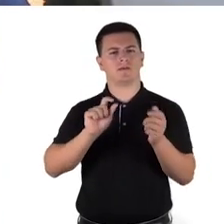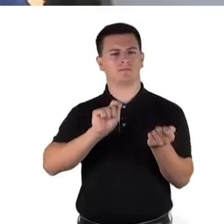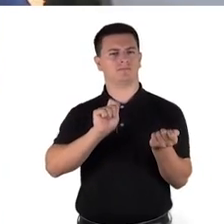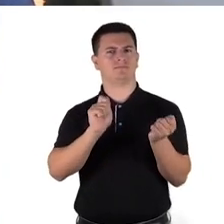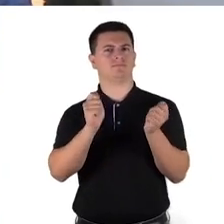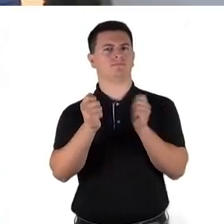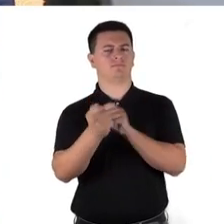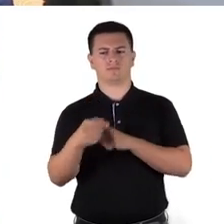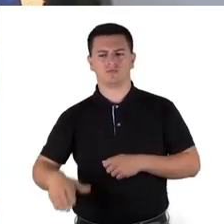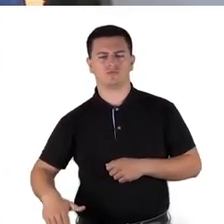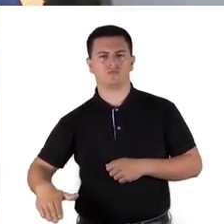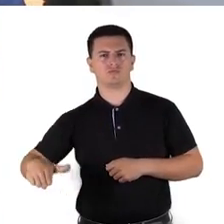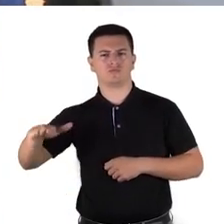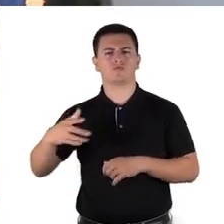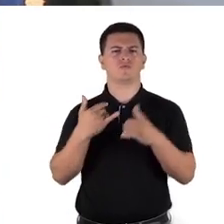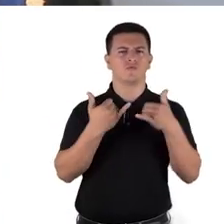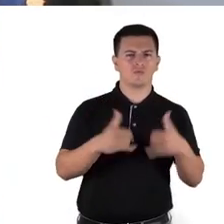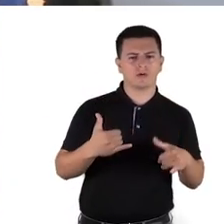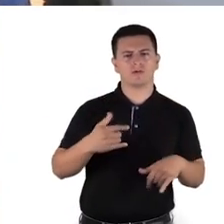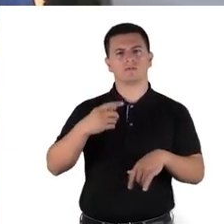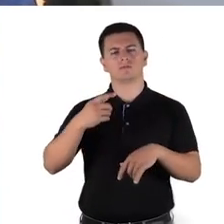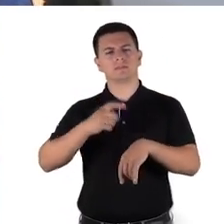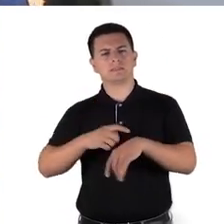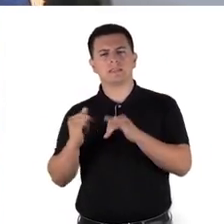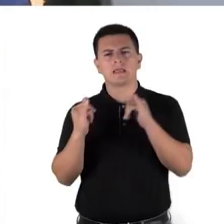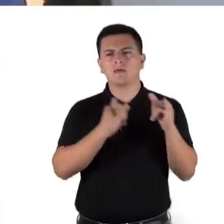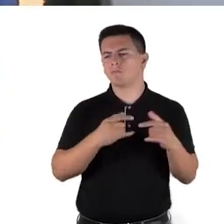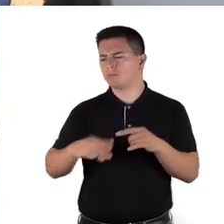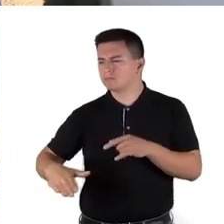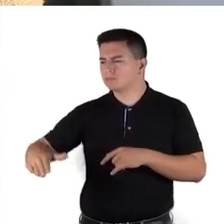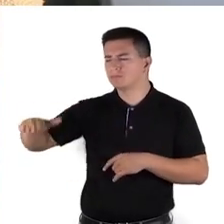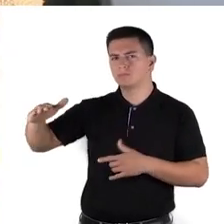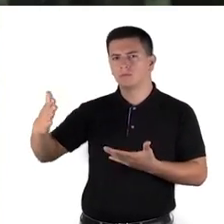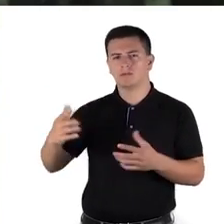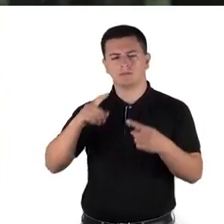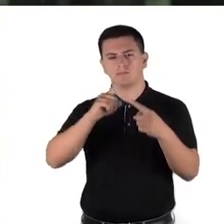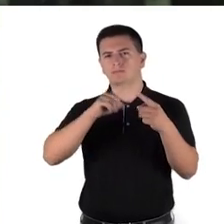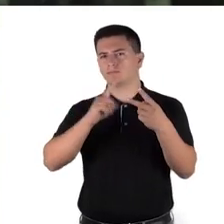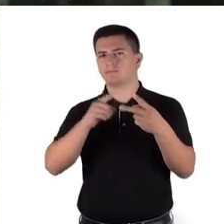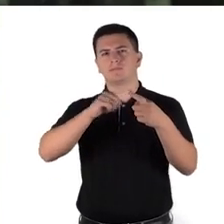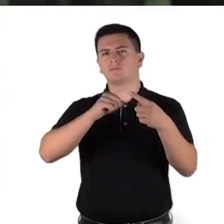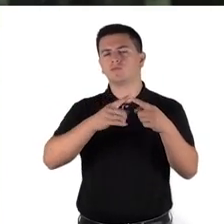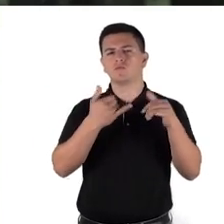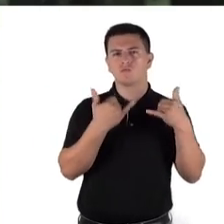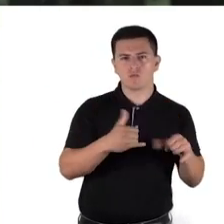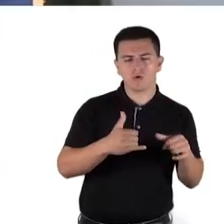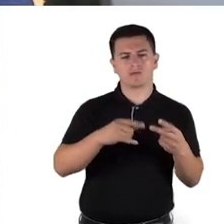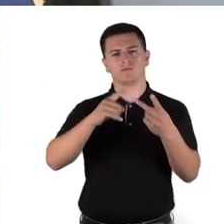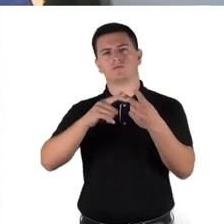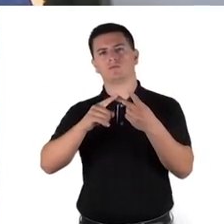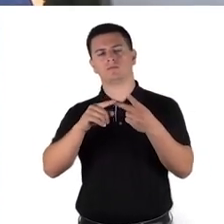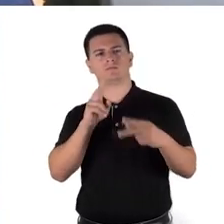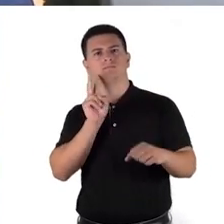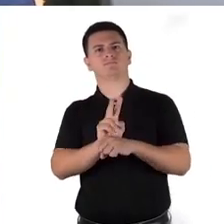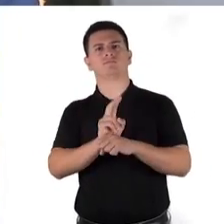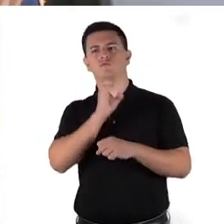cosas. Y hablamos sobre el tema del cambio de tiempo, las enfermedades de los chicos, hablamos de los juegos también. Y dentro de esos